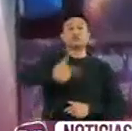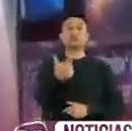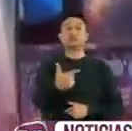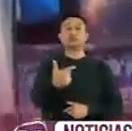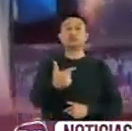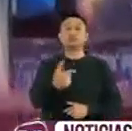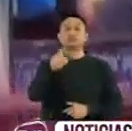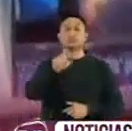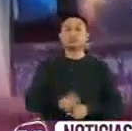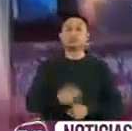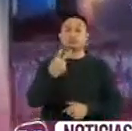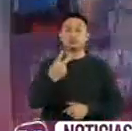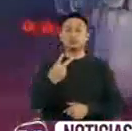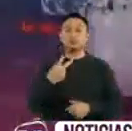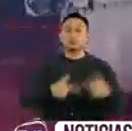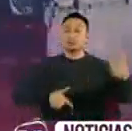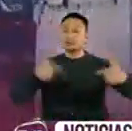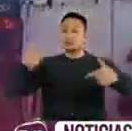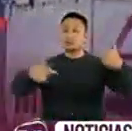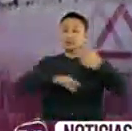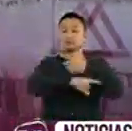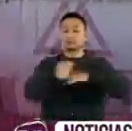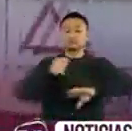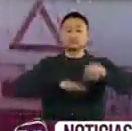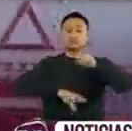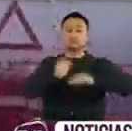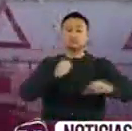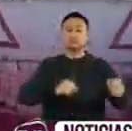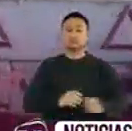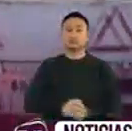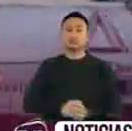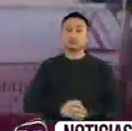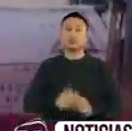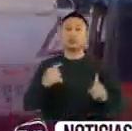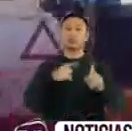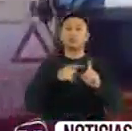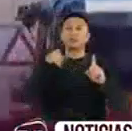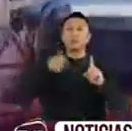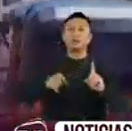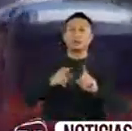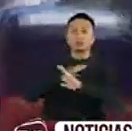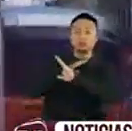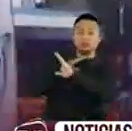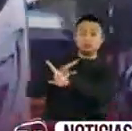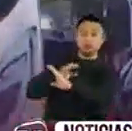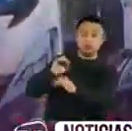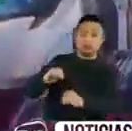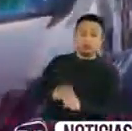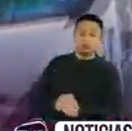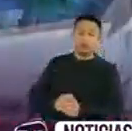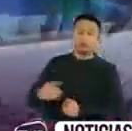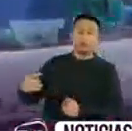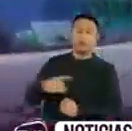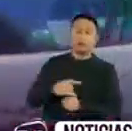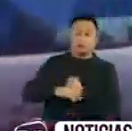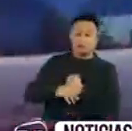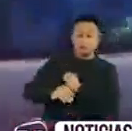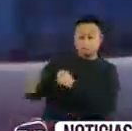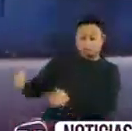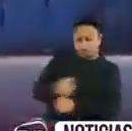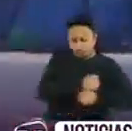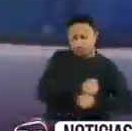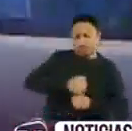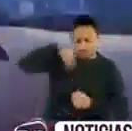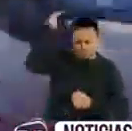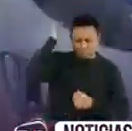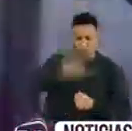parar el carro, se le suben dos más y comenzaron a saltar. Y la persona que le dispararon parece que no ha querido